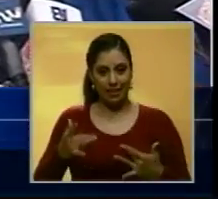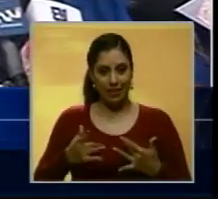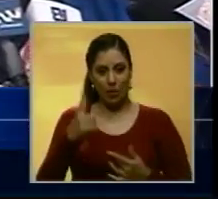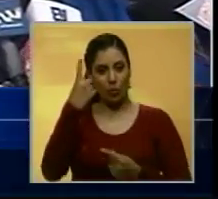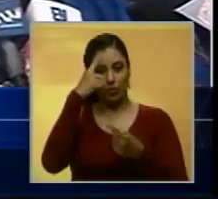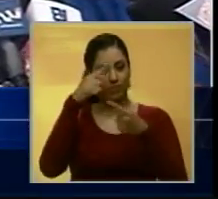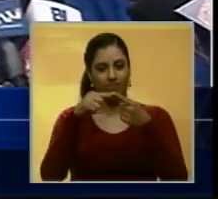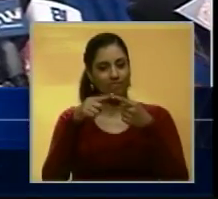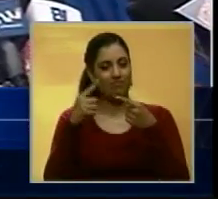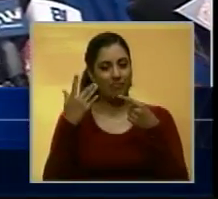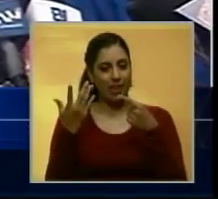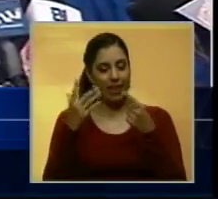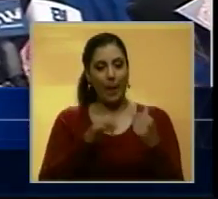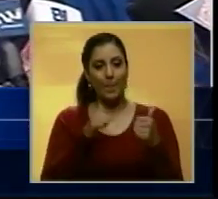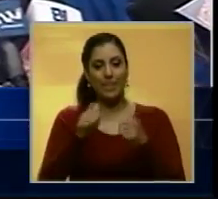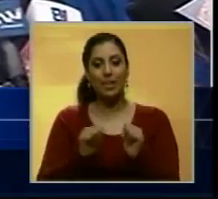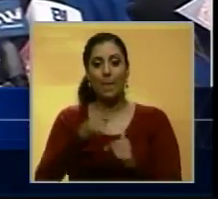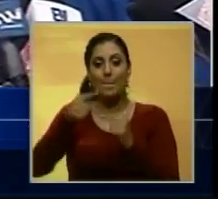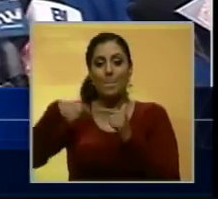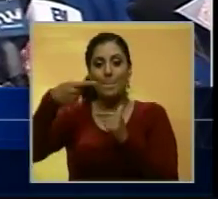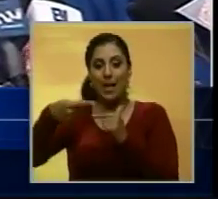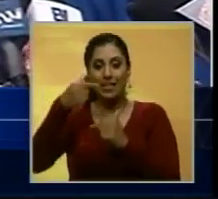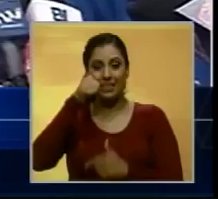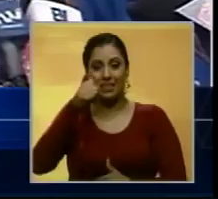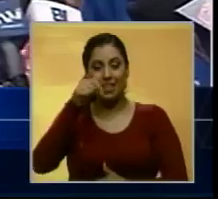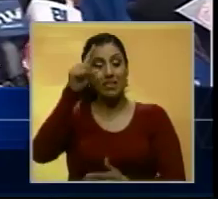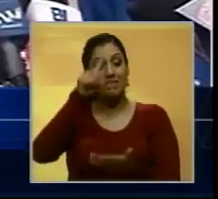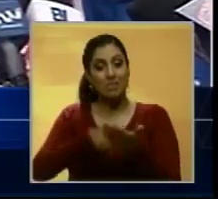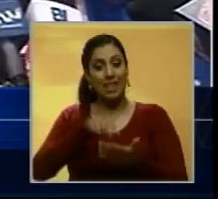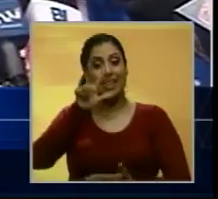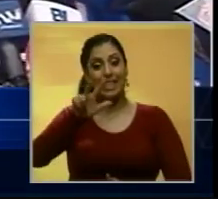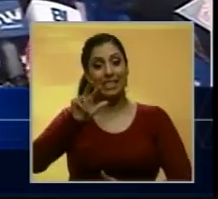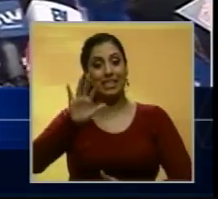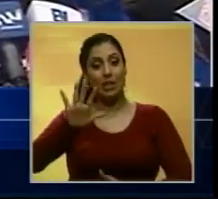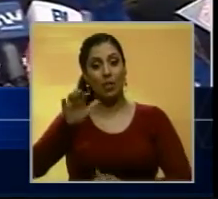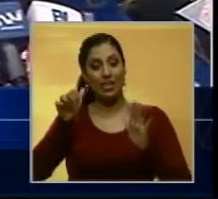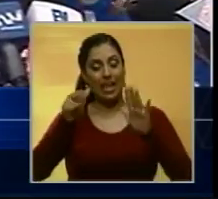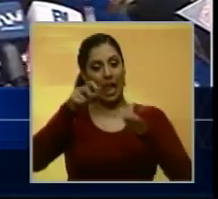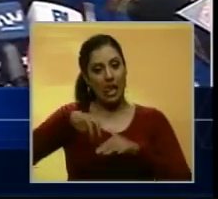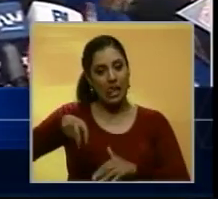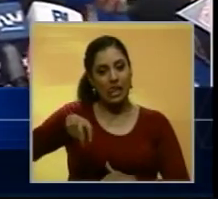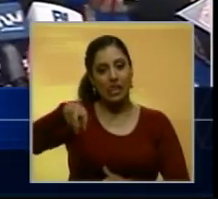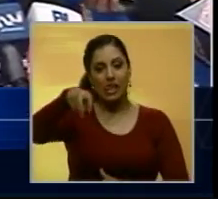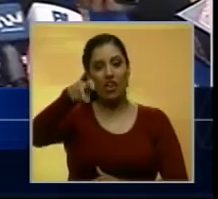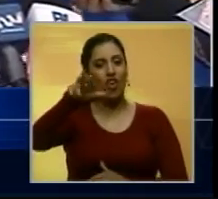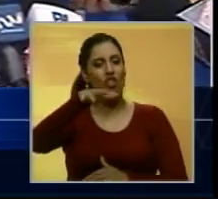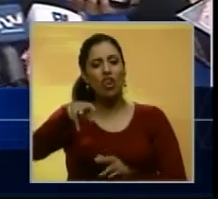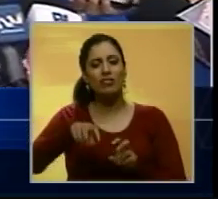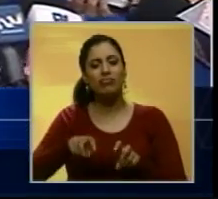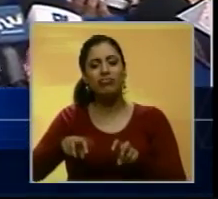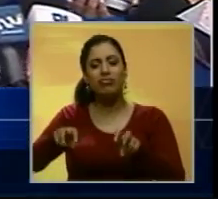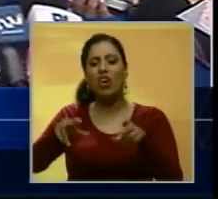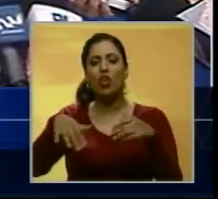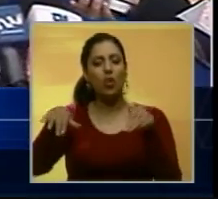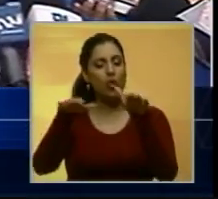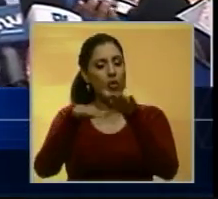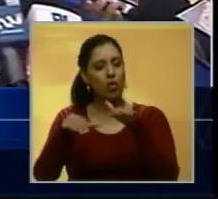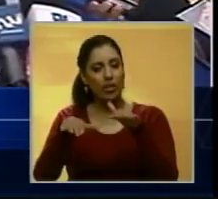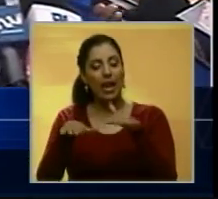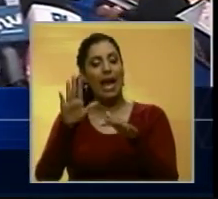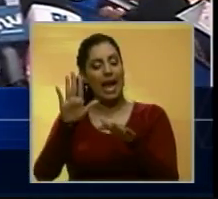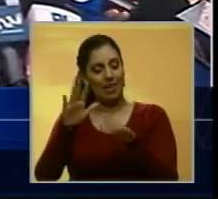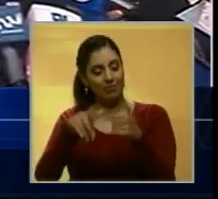Una de ellas, por supuesto, es el que comenzamos mañana, que es 1.356 caminatas. ¿Dónde van a ser estas caminatas? Se